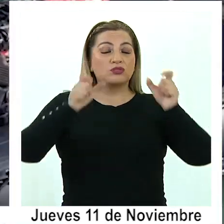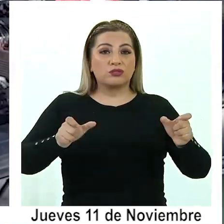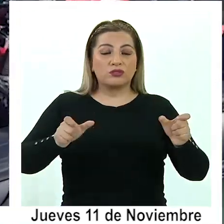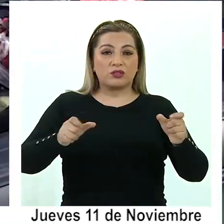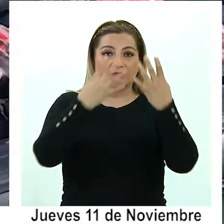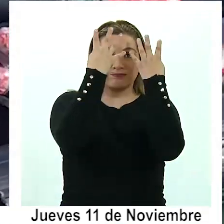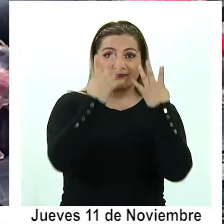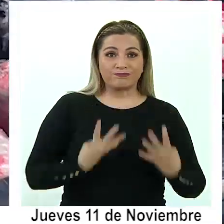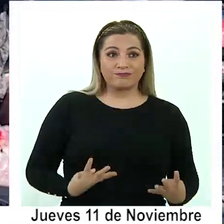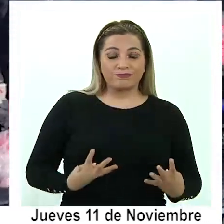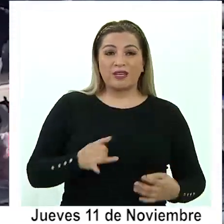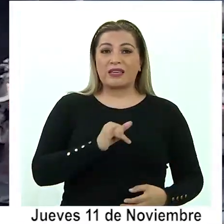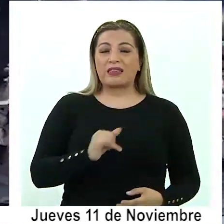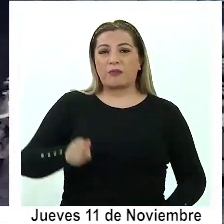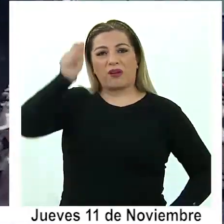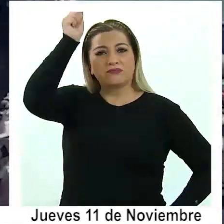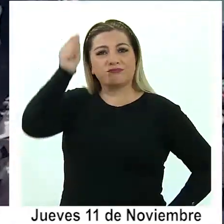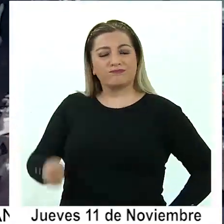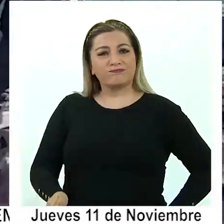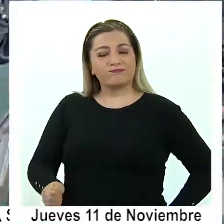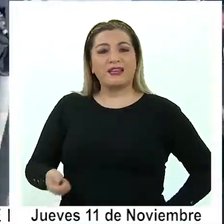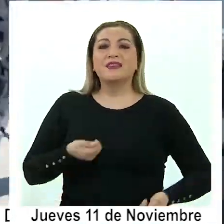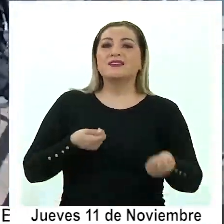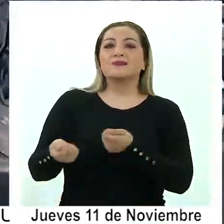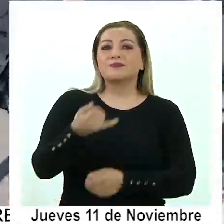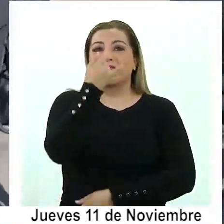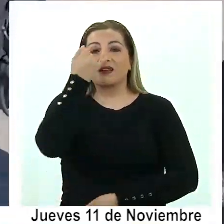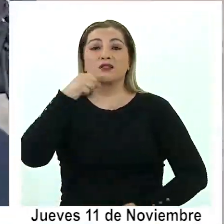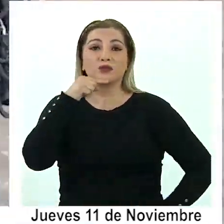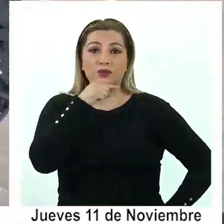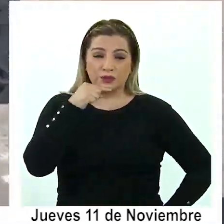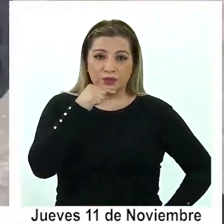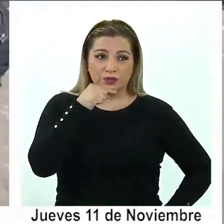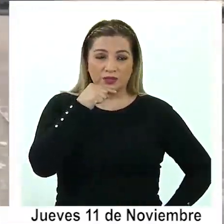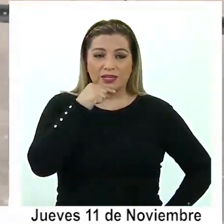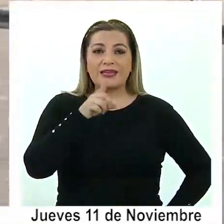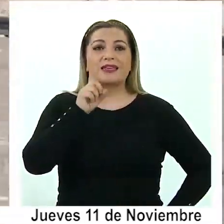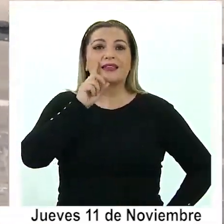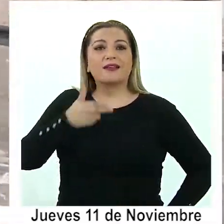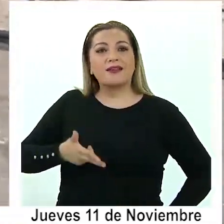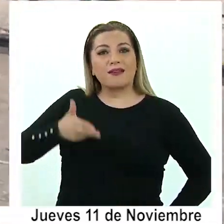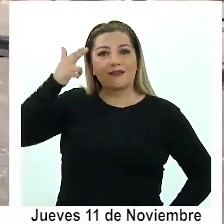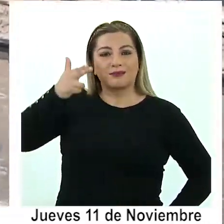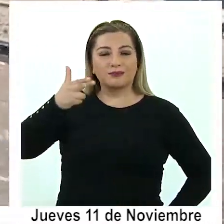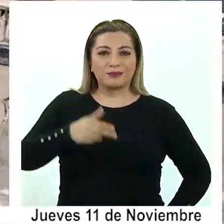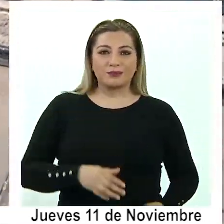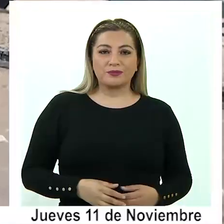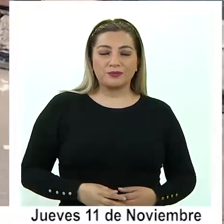formalizados por tráfico ilícito de estupefacientes y tenencia de arma de fuego.